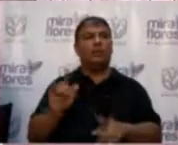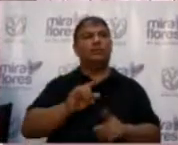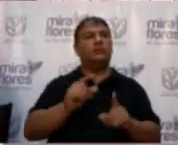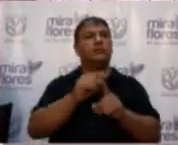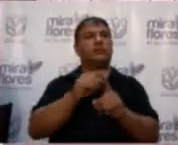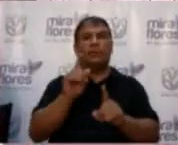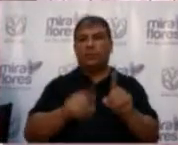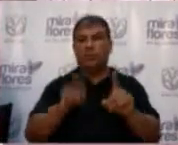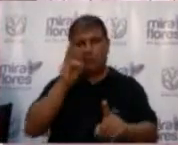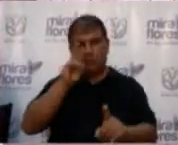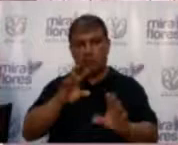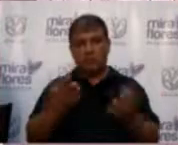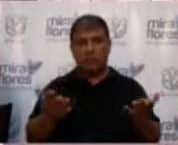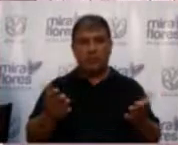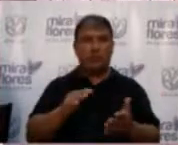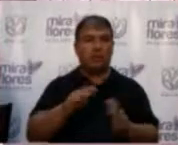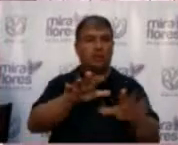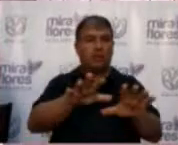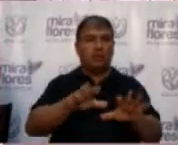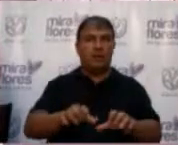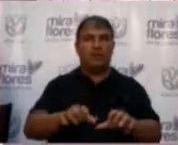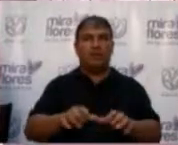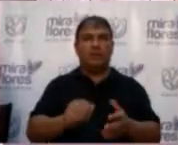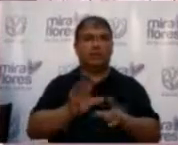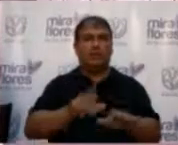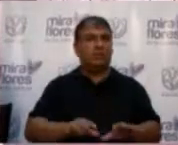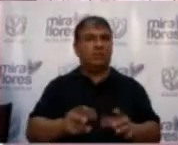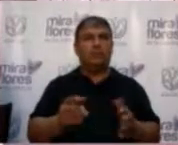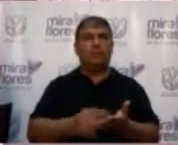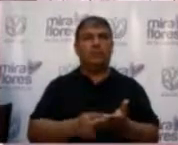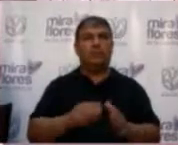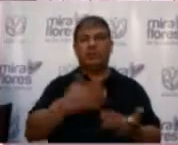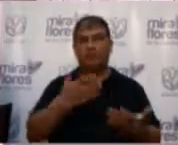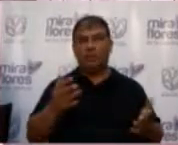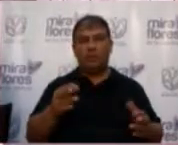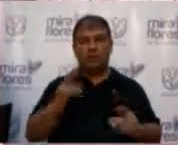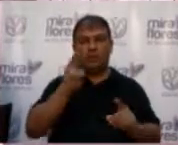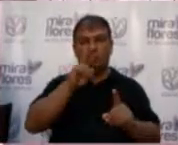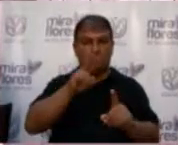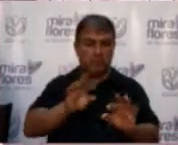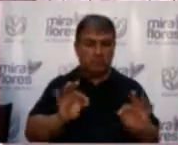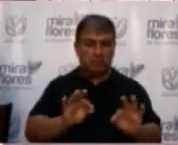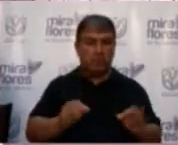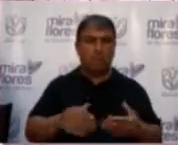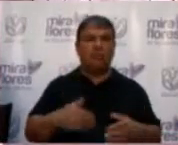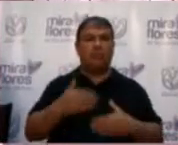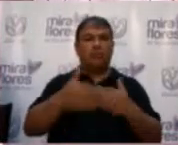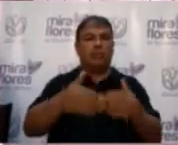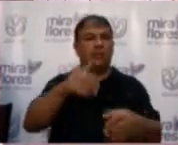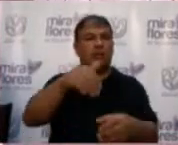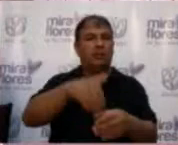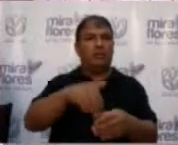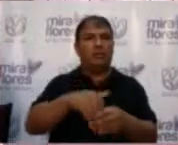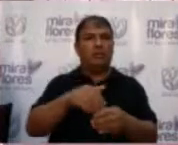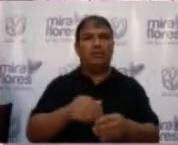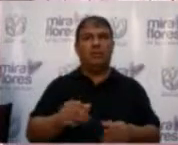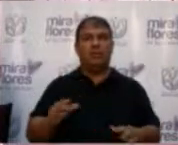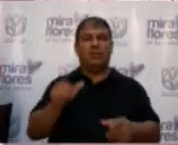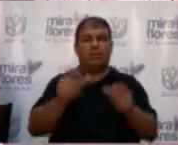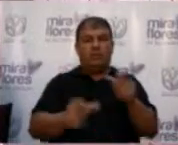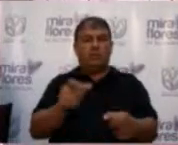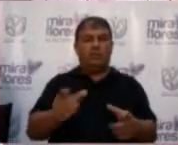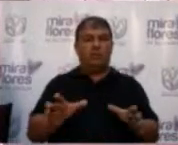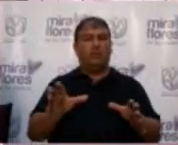palabra si hay alguna observación respecto a esta acta. Si no hay observaciones, procederemos a votar. Aquellos miembros del Consejo que